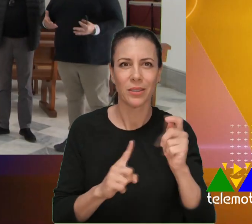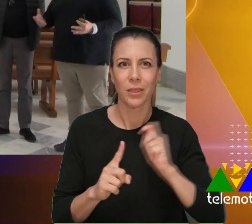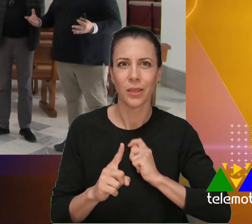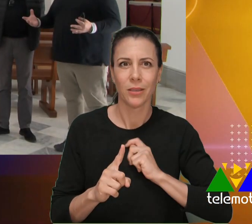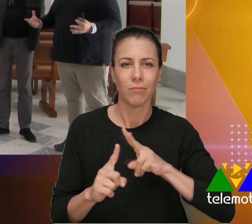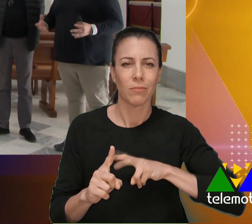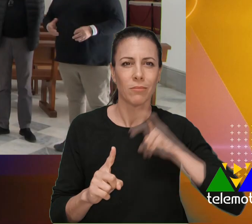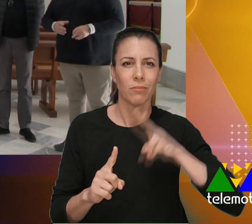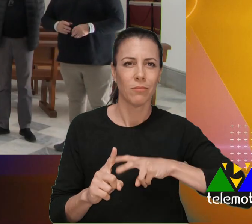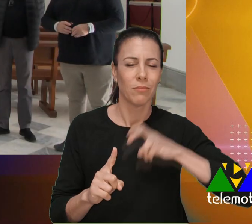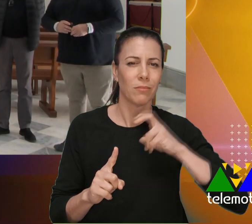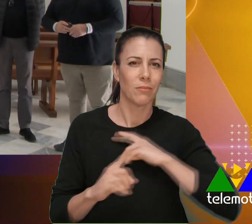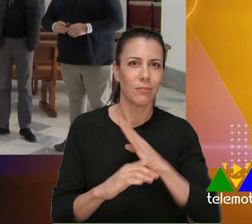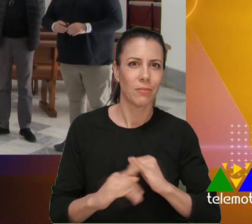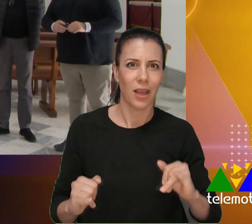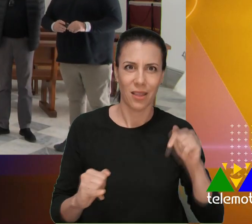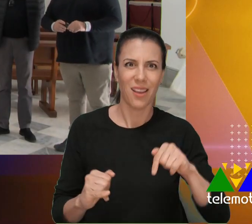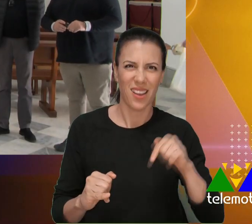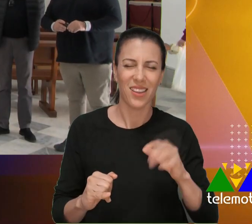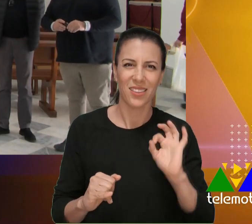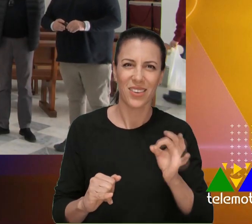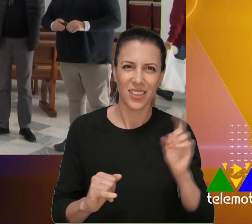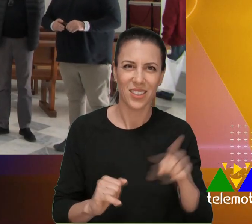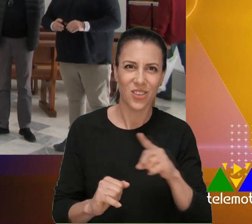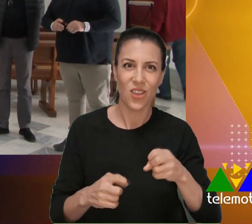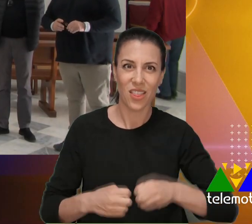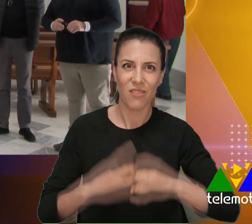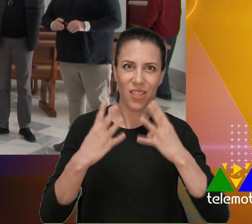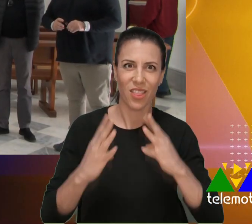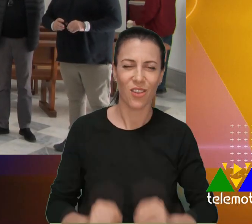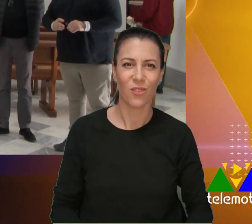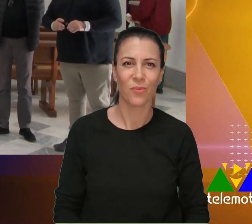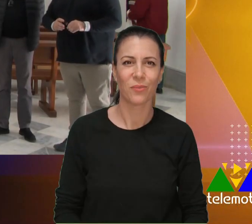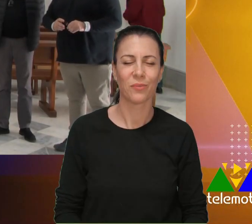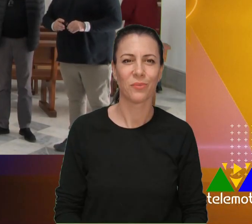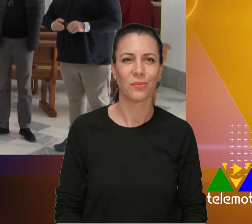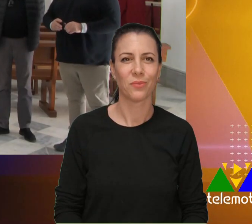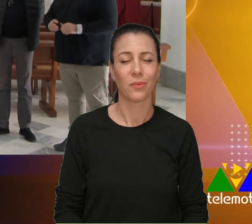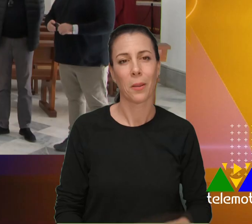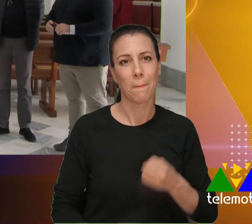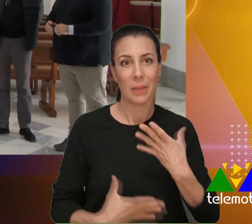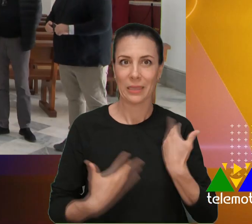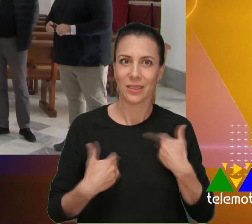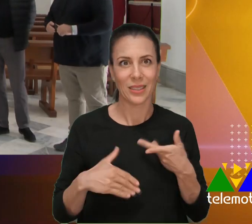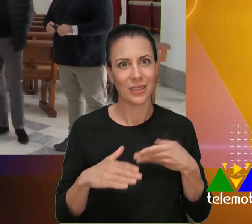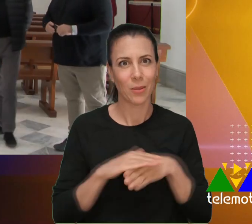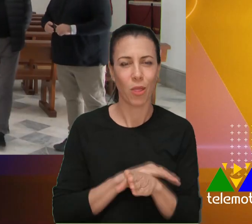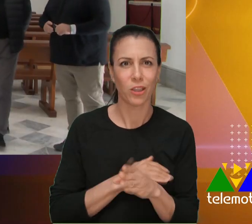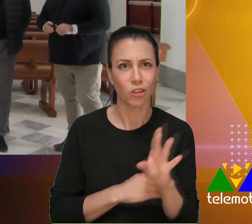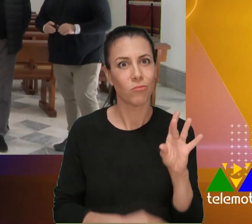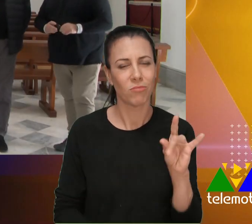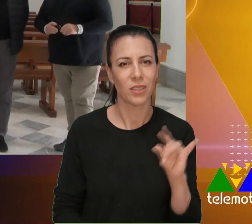se respira aquí en este tipo de edificios, ¿no? Bueno, ya estamos dentro.